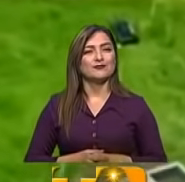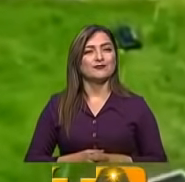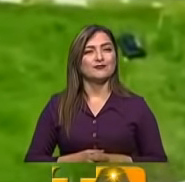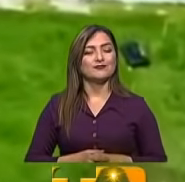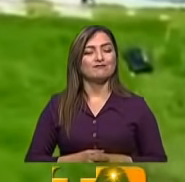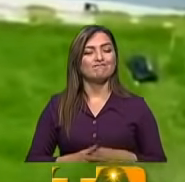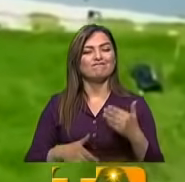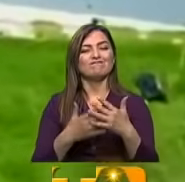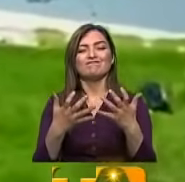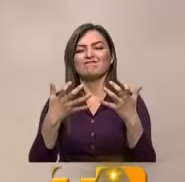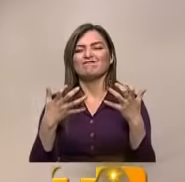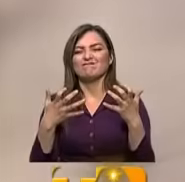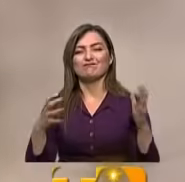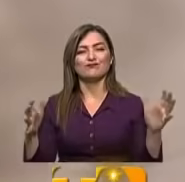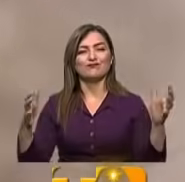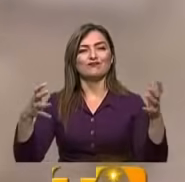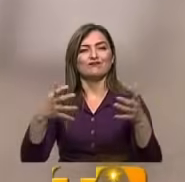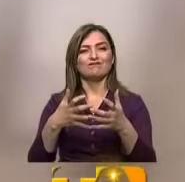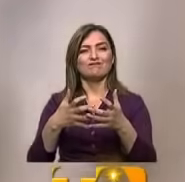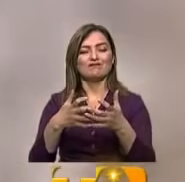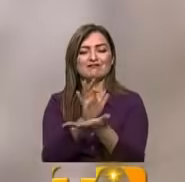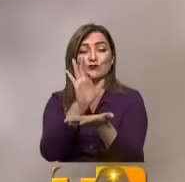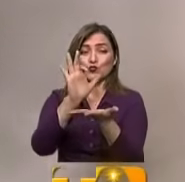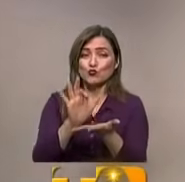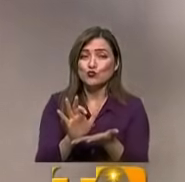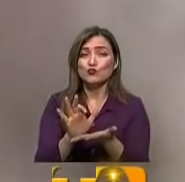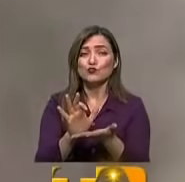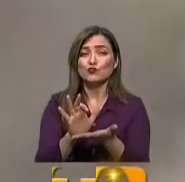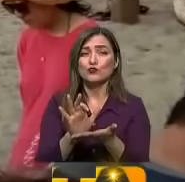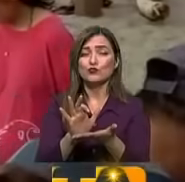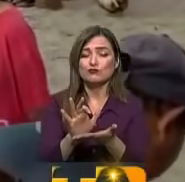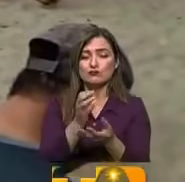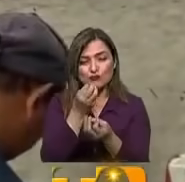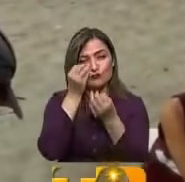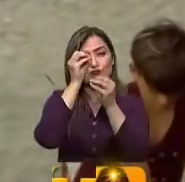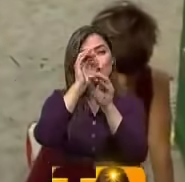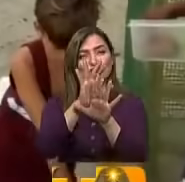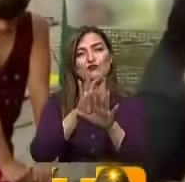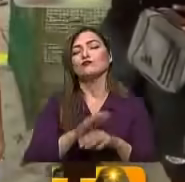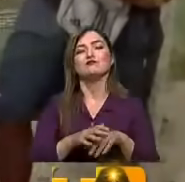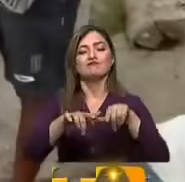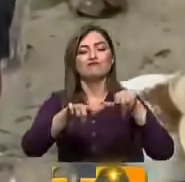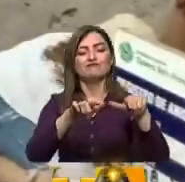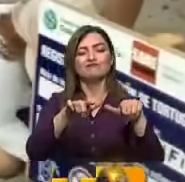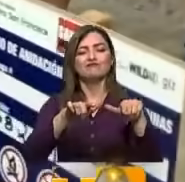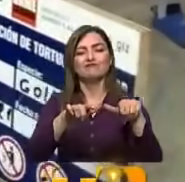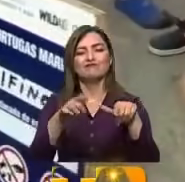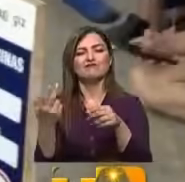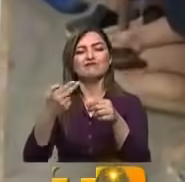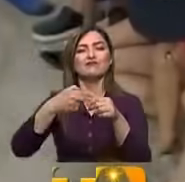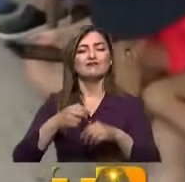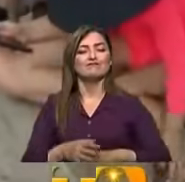Grande por todo lo que quiere abarcar, por cada testimonio que no quiere dejar escapar, por cada lugar que quiere